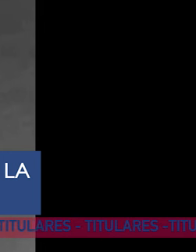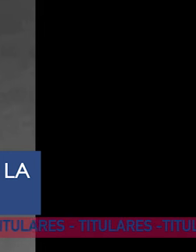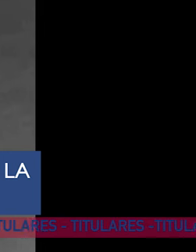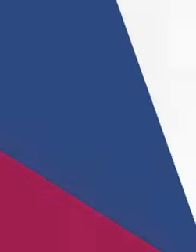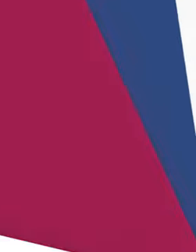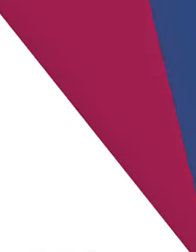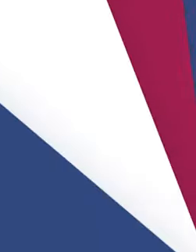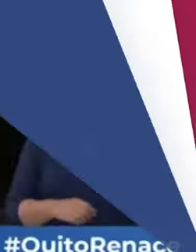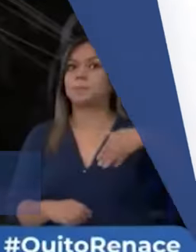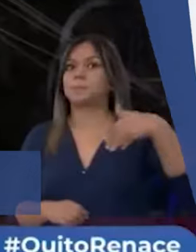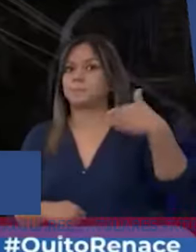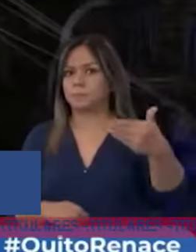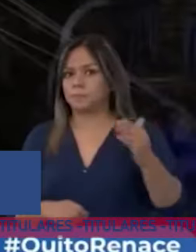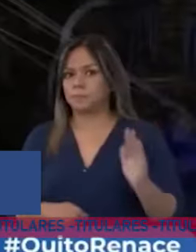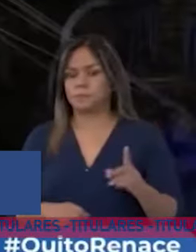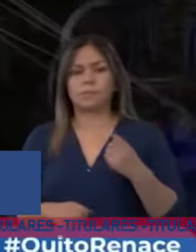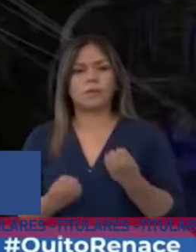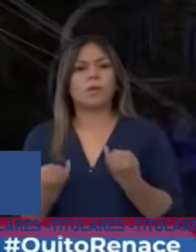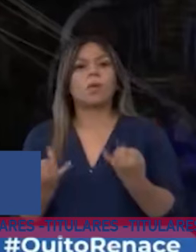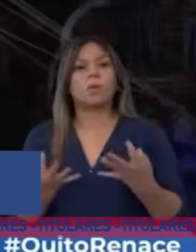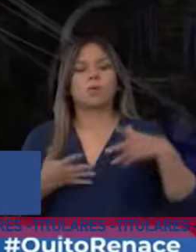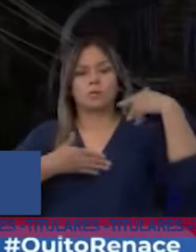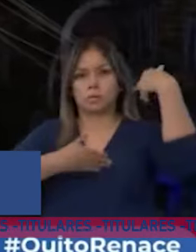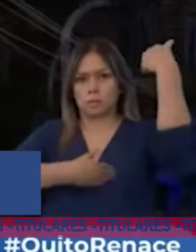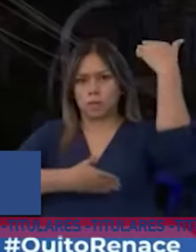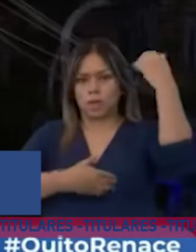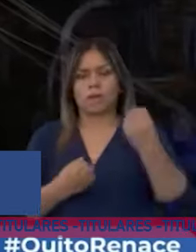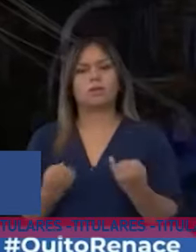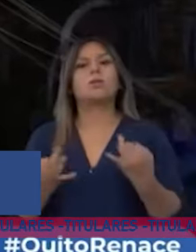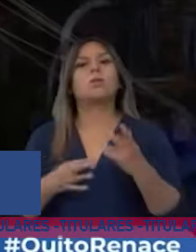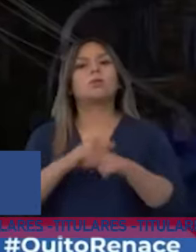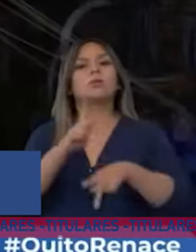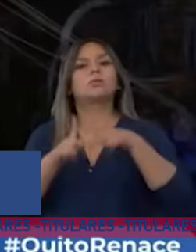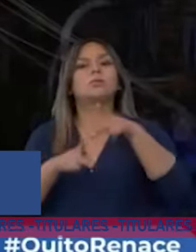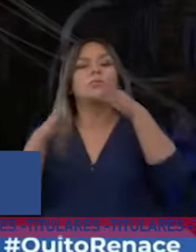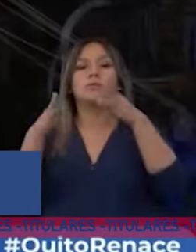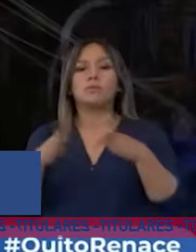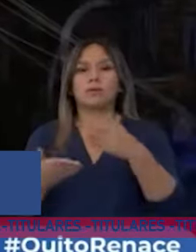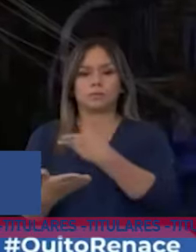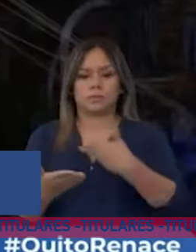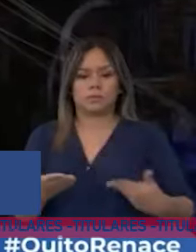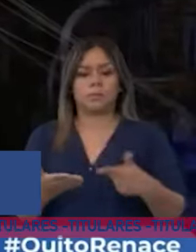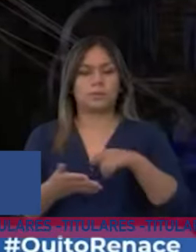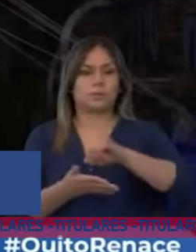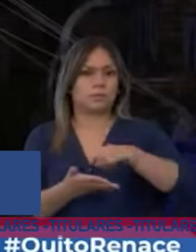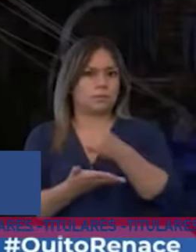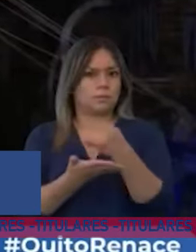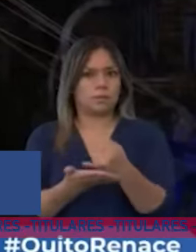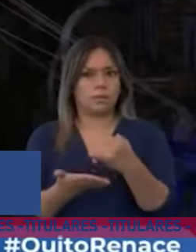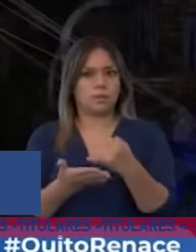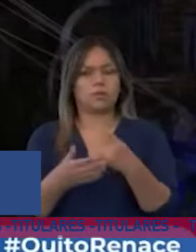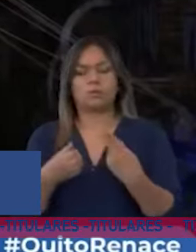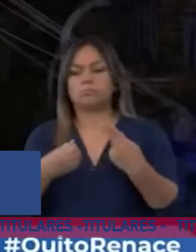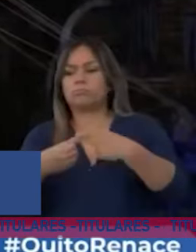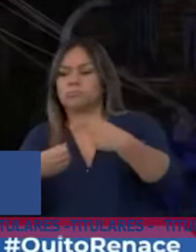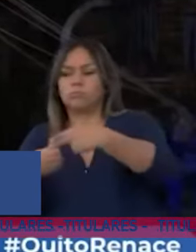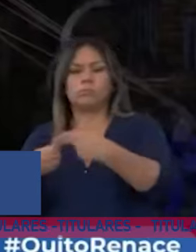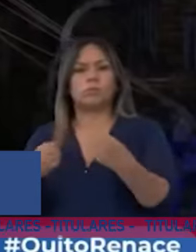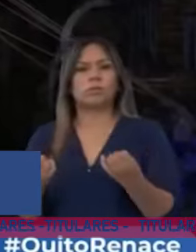es Chito. Pavel multado. El contencioso decidió sobre la infracción electoral de Pavel Muñoz. Tiene que